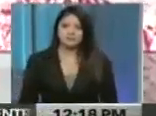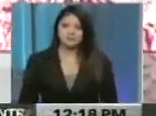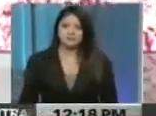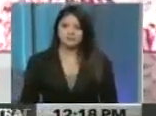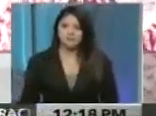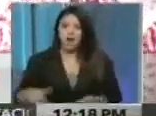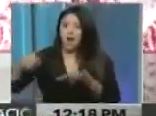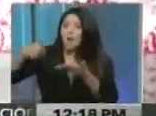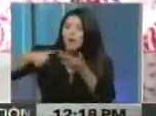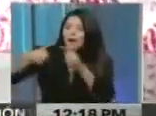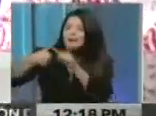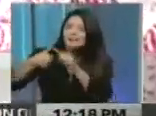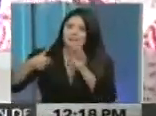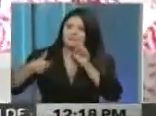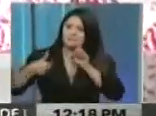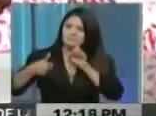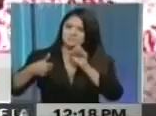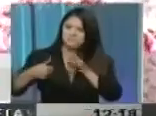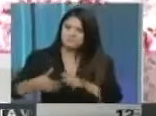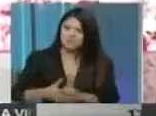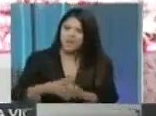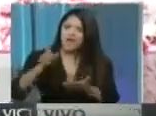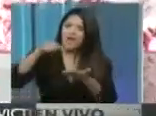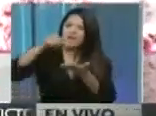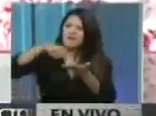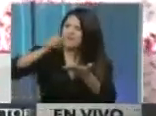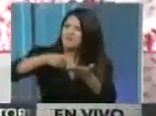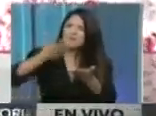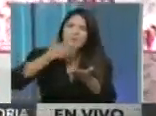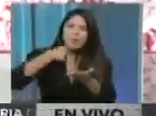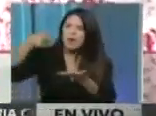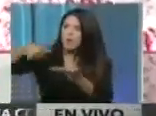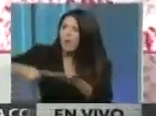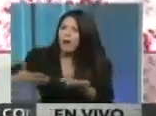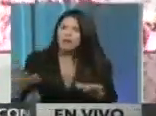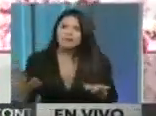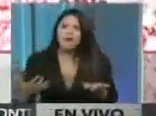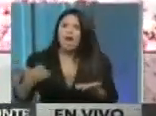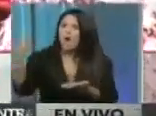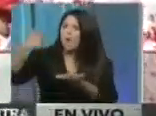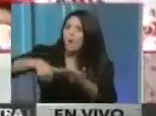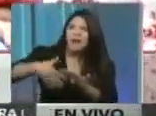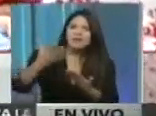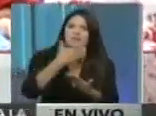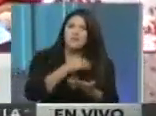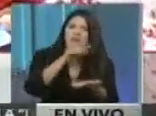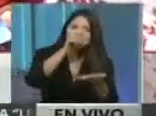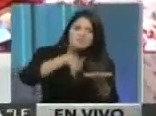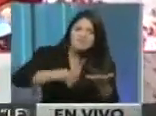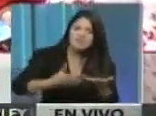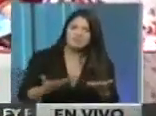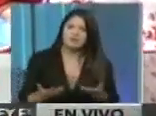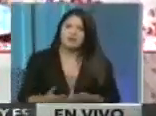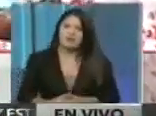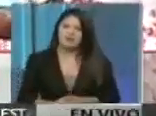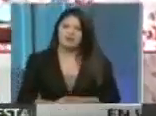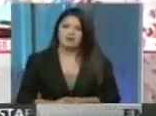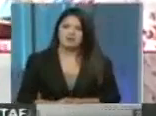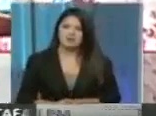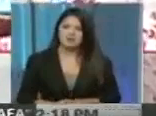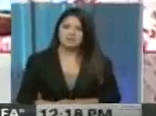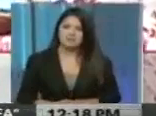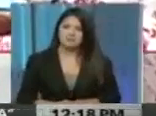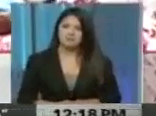huellas falsas, firmas sin huellas, huellas sin firma,